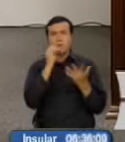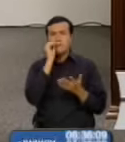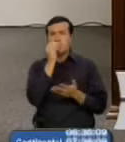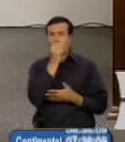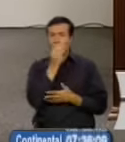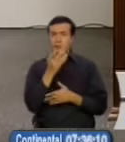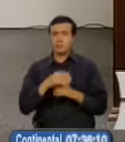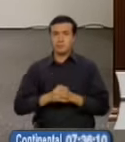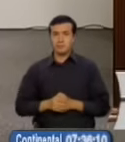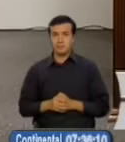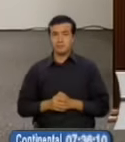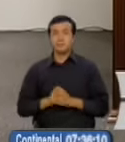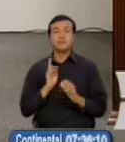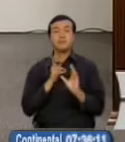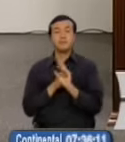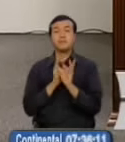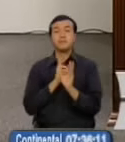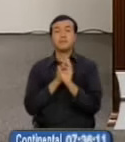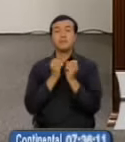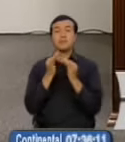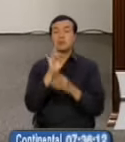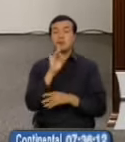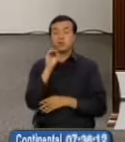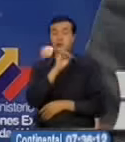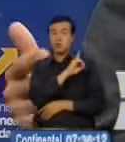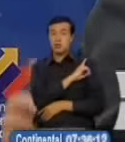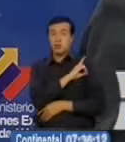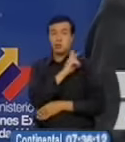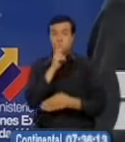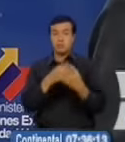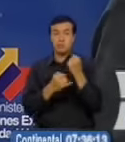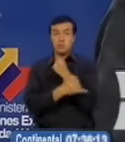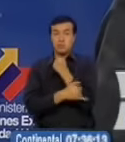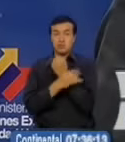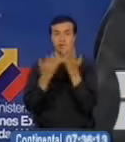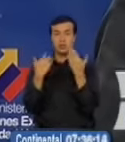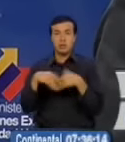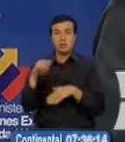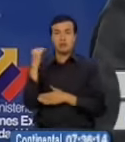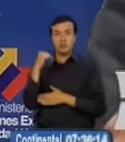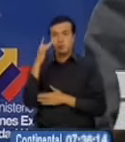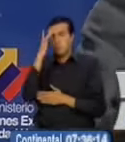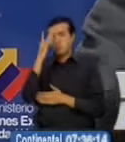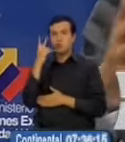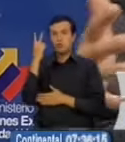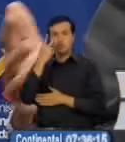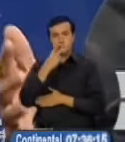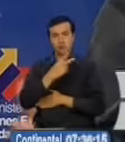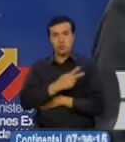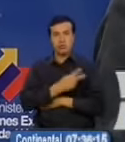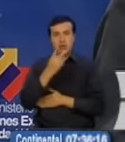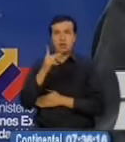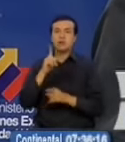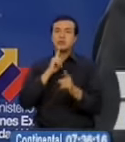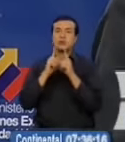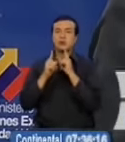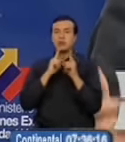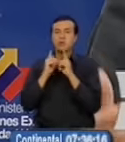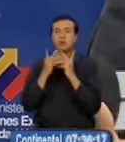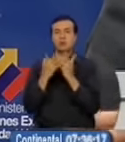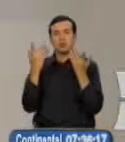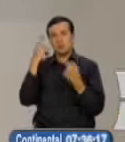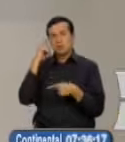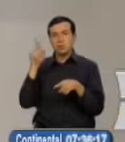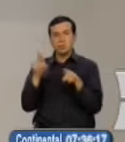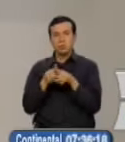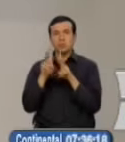La reunión en la que participaron 80 delegados de ambos países finalizó este miércoles luego de dos días de diálogos en los que se logró